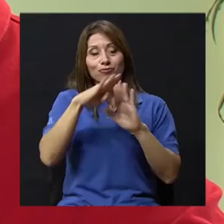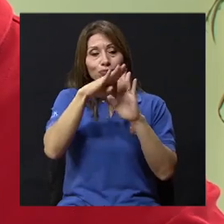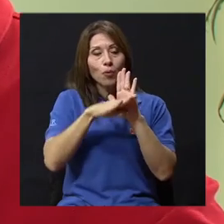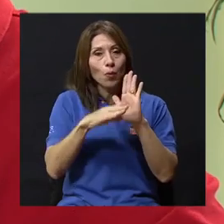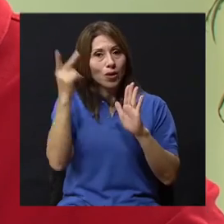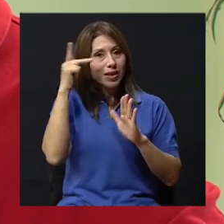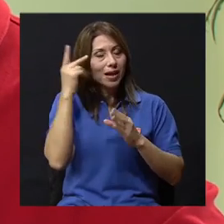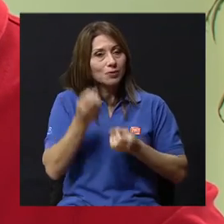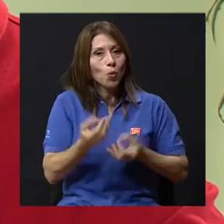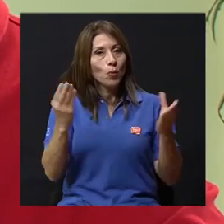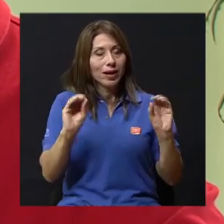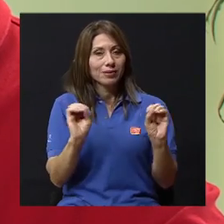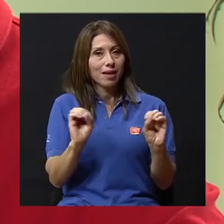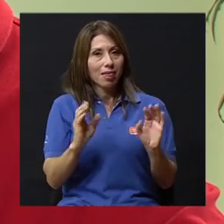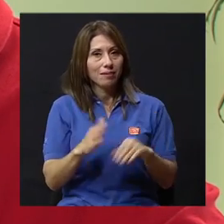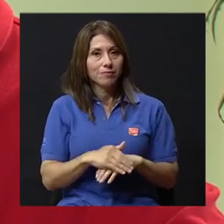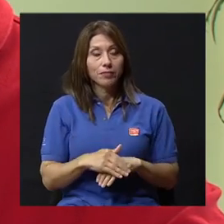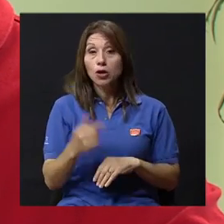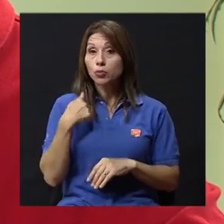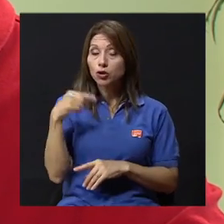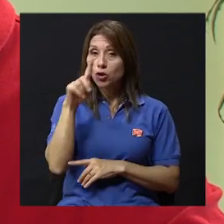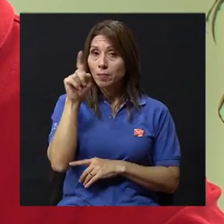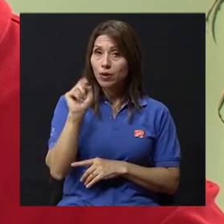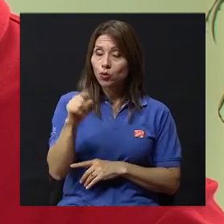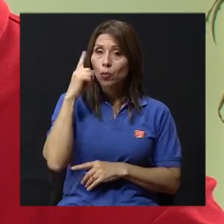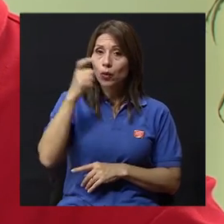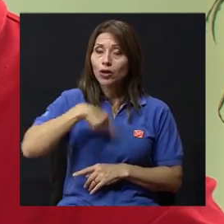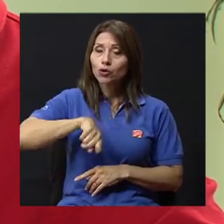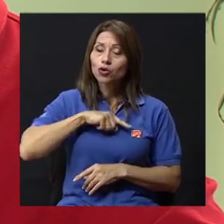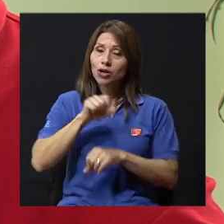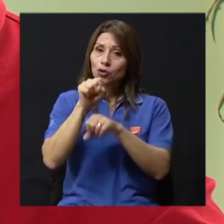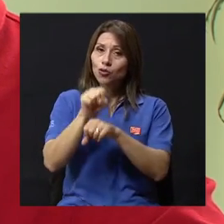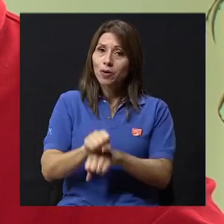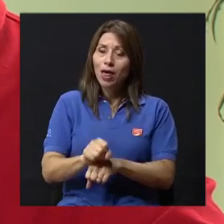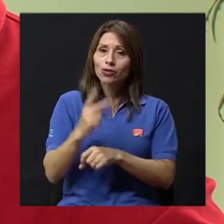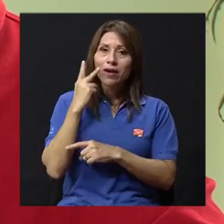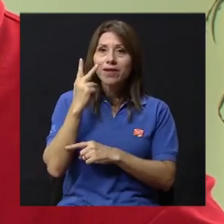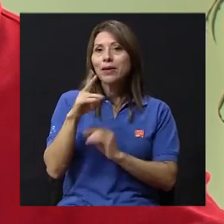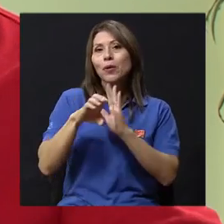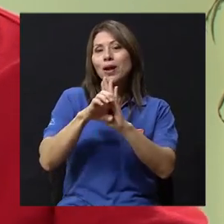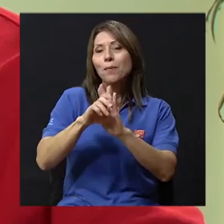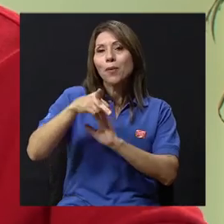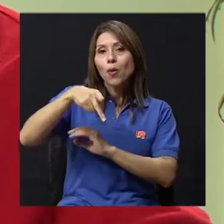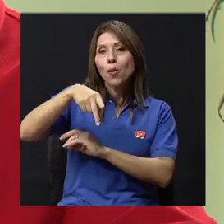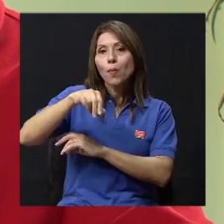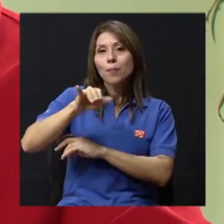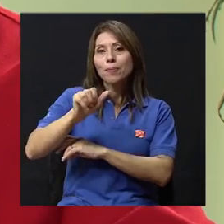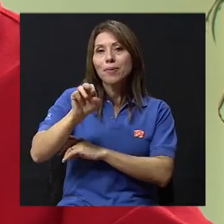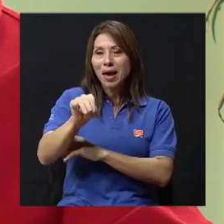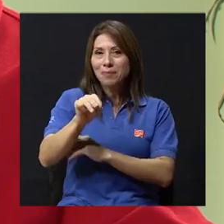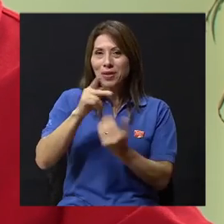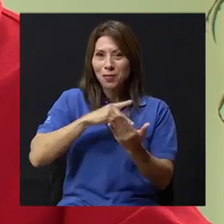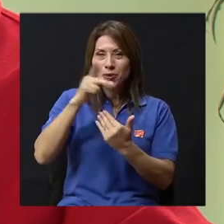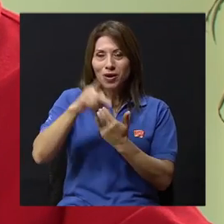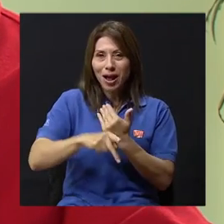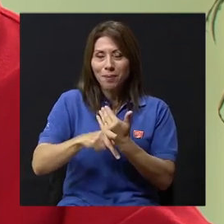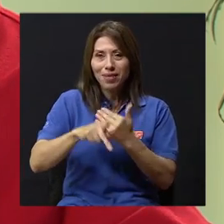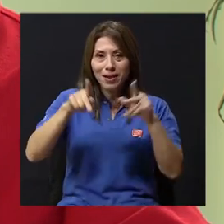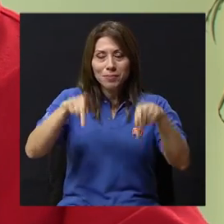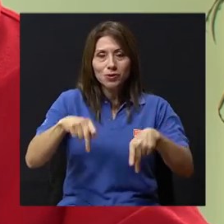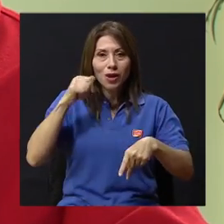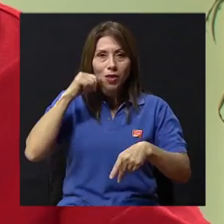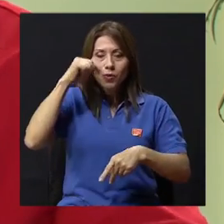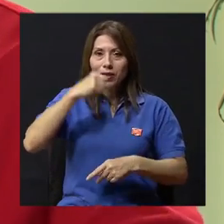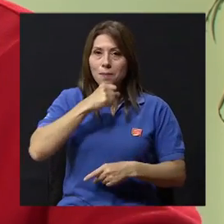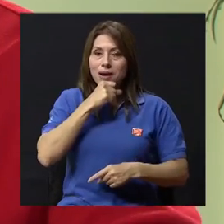aquí nosotros estamos acostumbrados a ver, por ejemplo, el programa del PIAN, de adulto mayor,